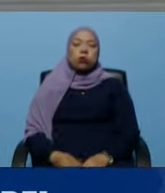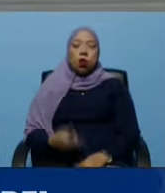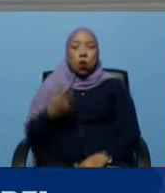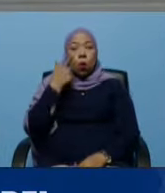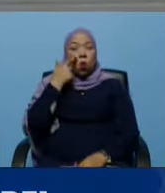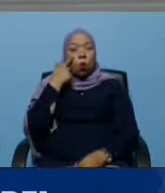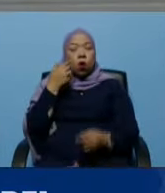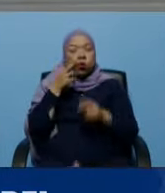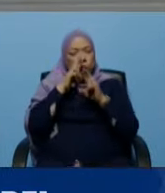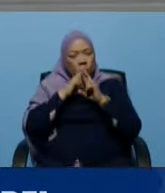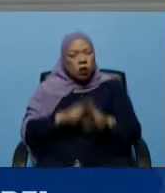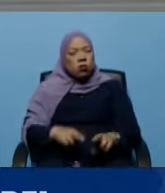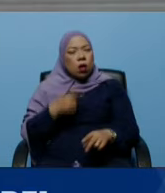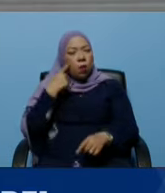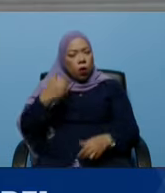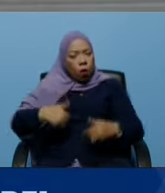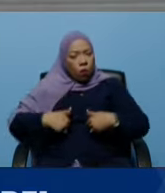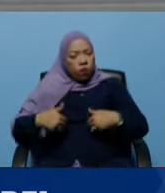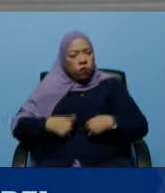resultados del esfuerzo que hemos hecho.